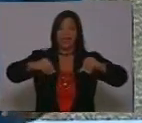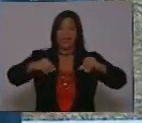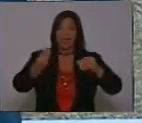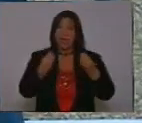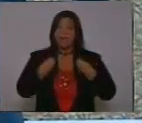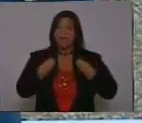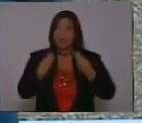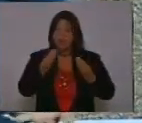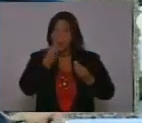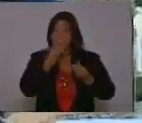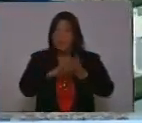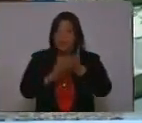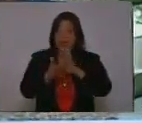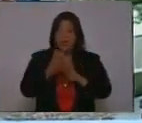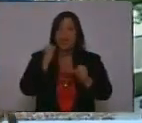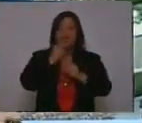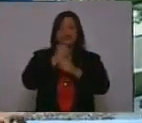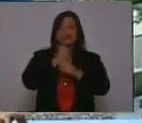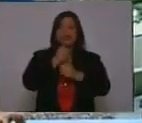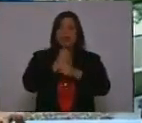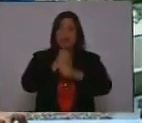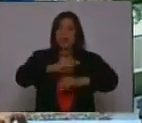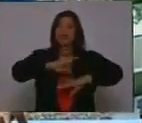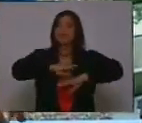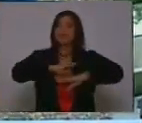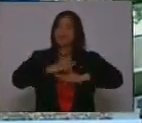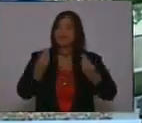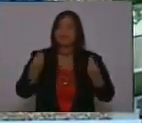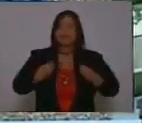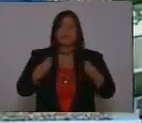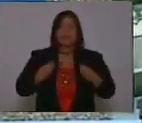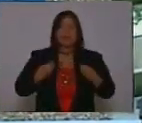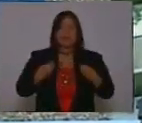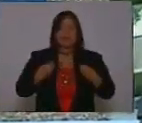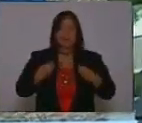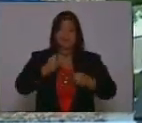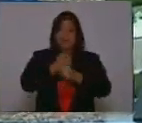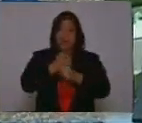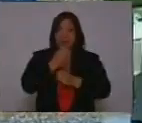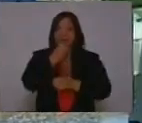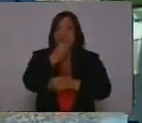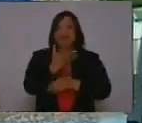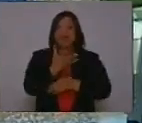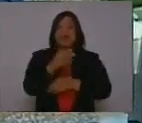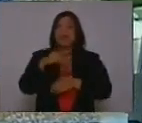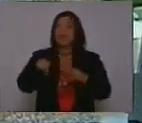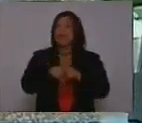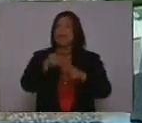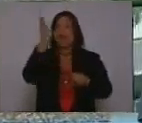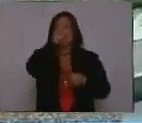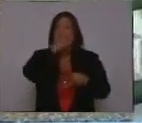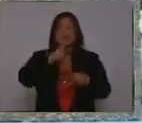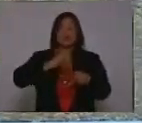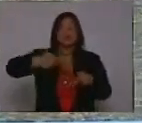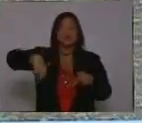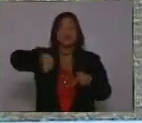sobrevivir. Si trabajamos bien la tierra, conseguimos sobrevivir. Entonces, el Brasil Nosotros estamos aquí y quiero